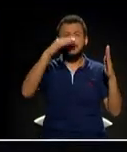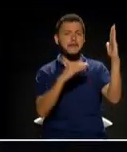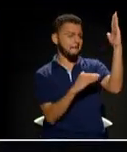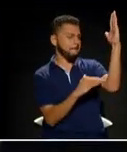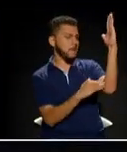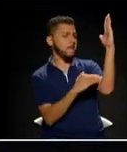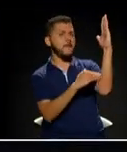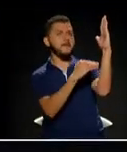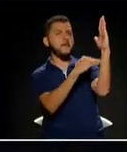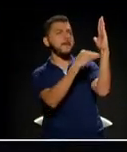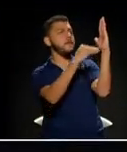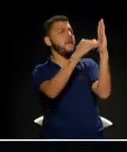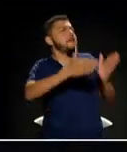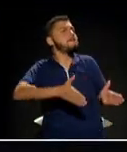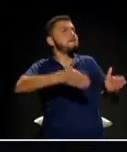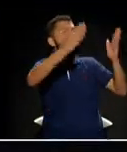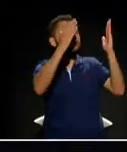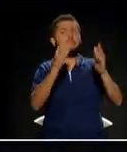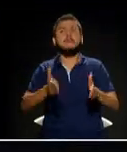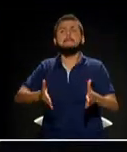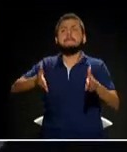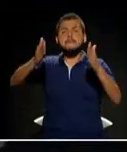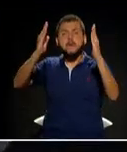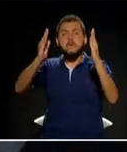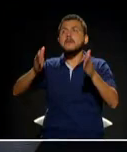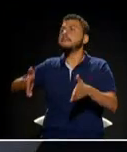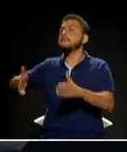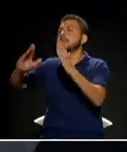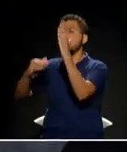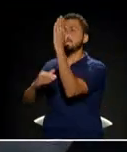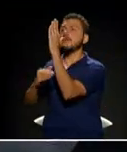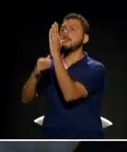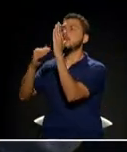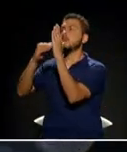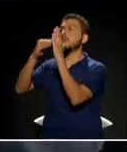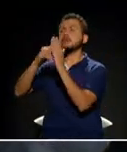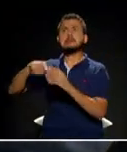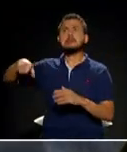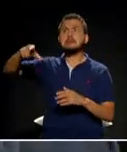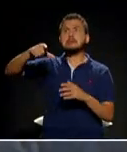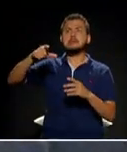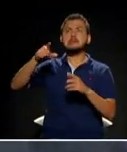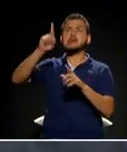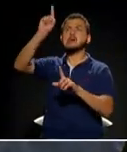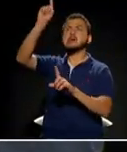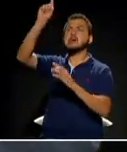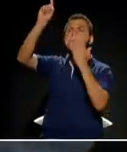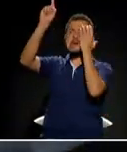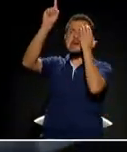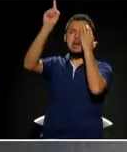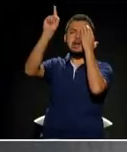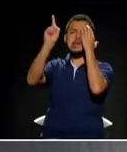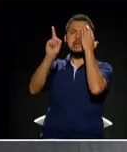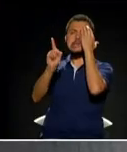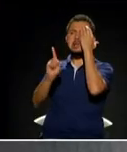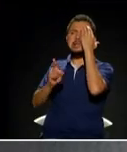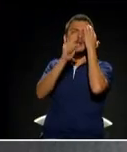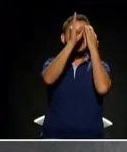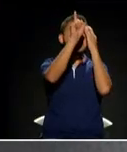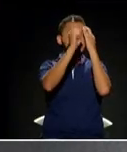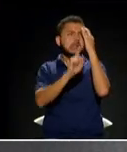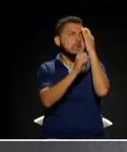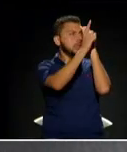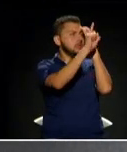así que nosotros haremos una intervención directa a las curadurías para que esta situación no se vuelva a presentar en la ciudad explíquenos